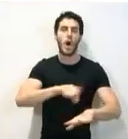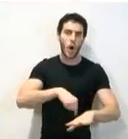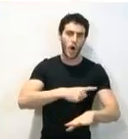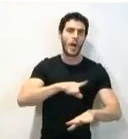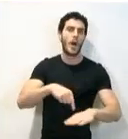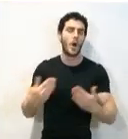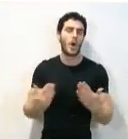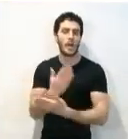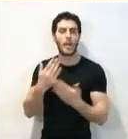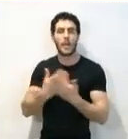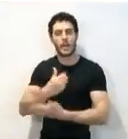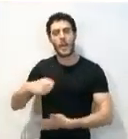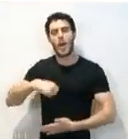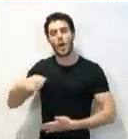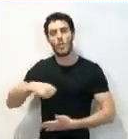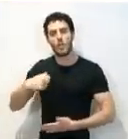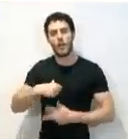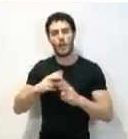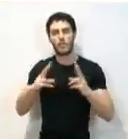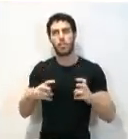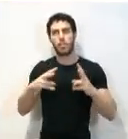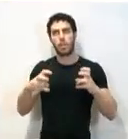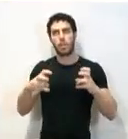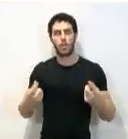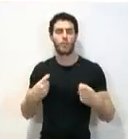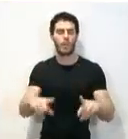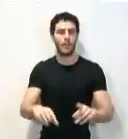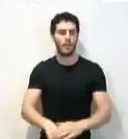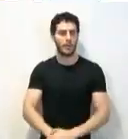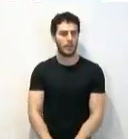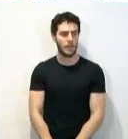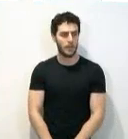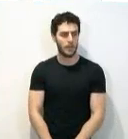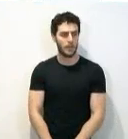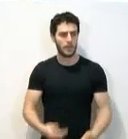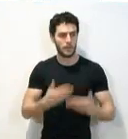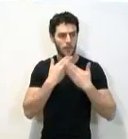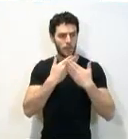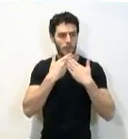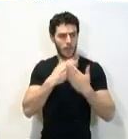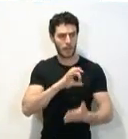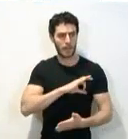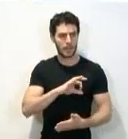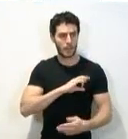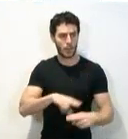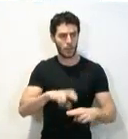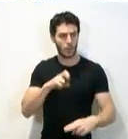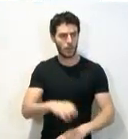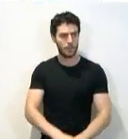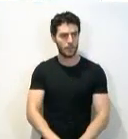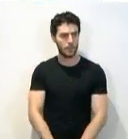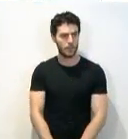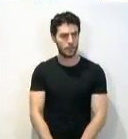días en los hospitales de nuestra comunidad. Muchas gracias, señora Moreno.